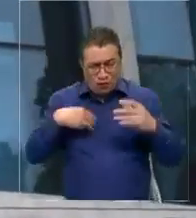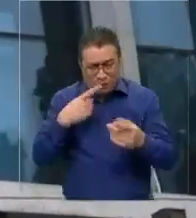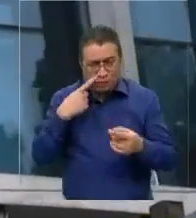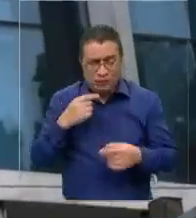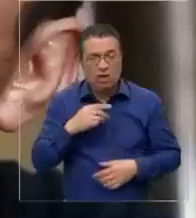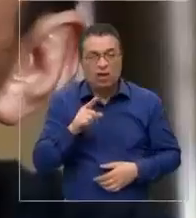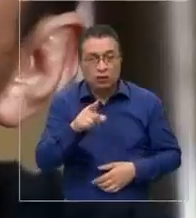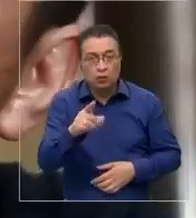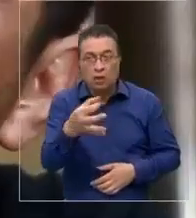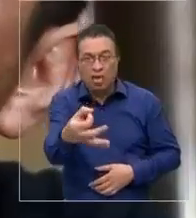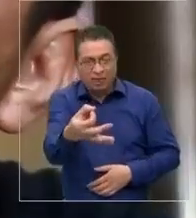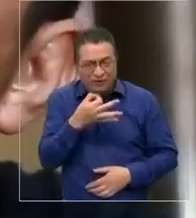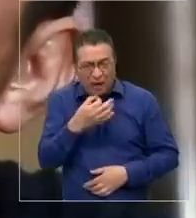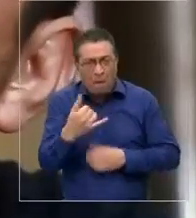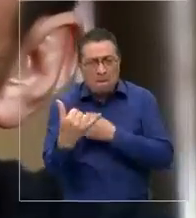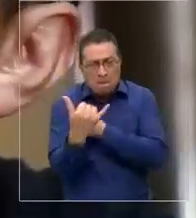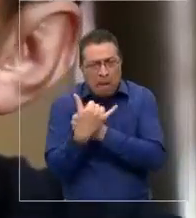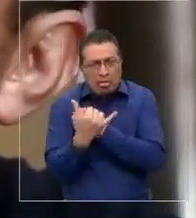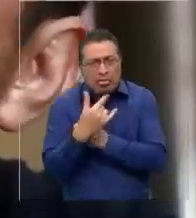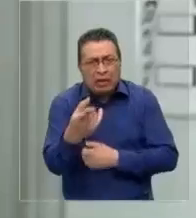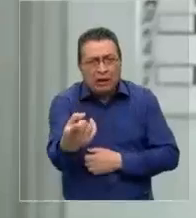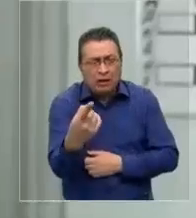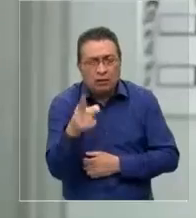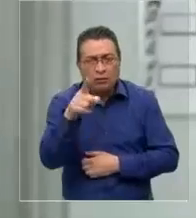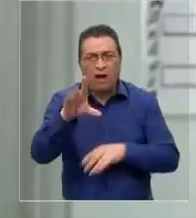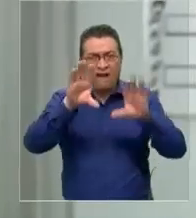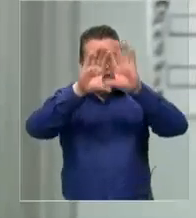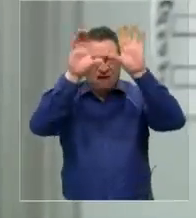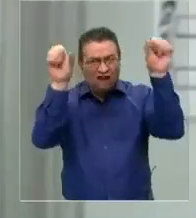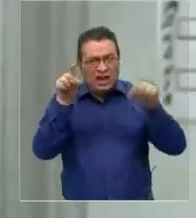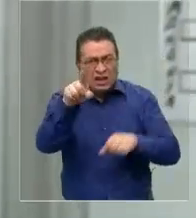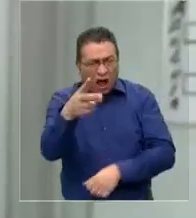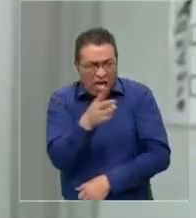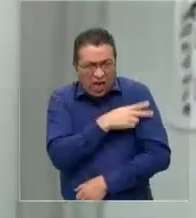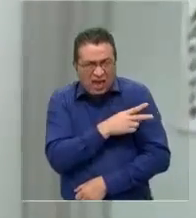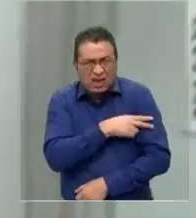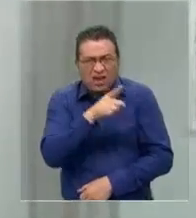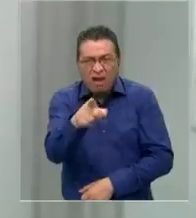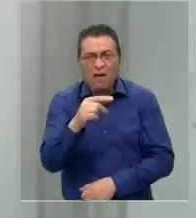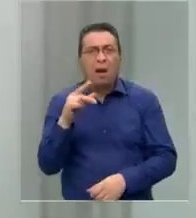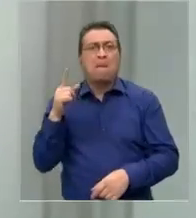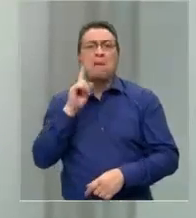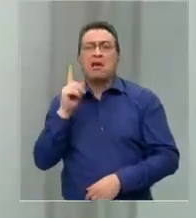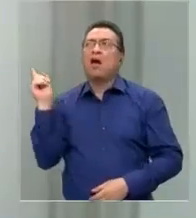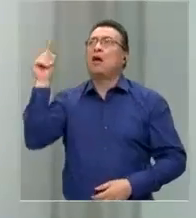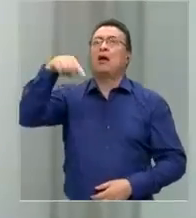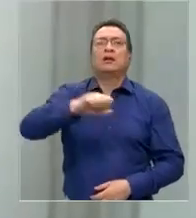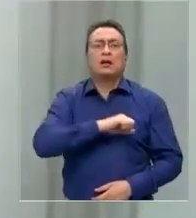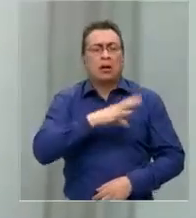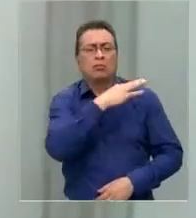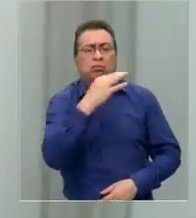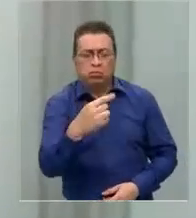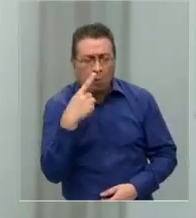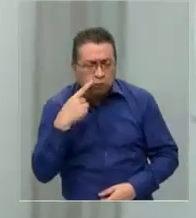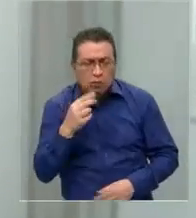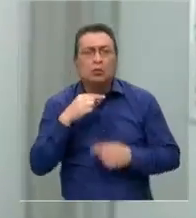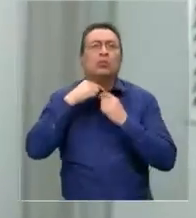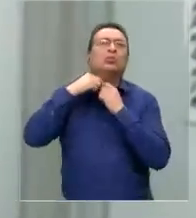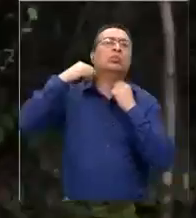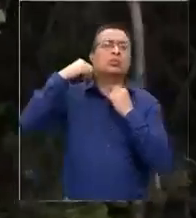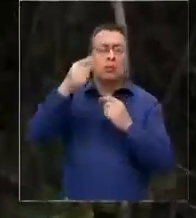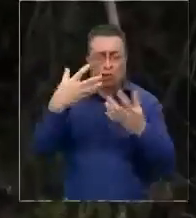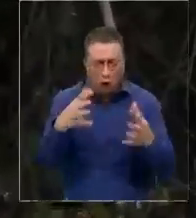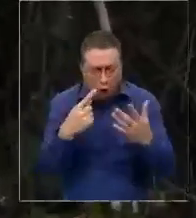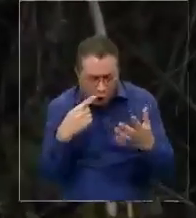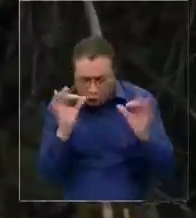dije, yo, ustedes me están entregando una mentira. Usted, fiscal en jefe, me está entregando una mentira. Me trae una doctora de Santiago para que venga a decir que probó algo en el cuerpo de mi hermana que nunca tuvo en sus